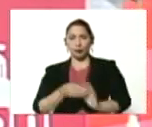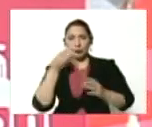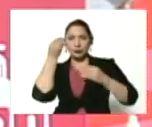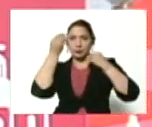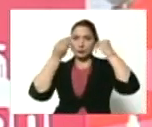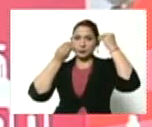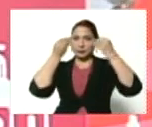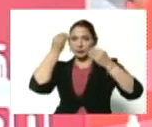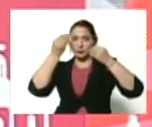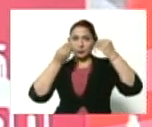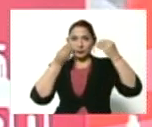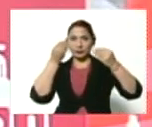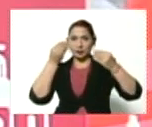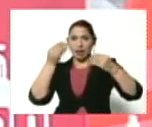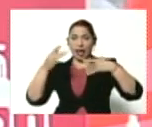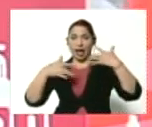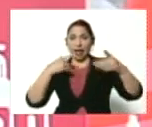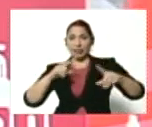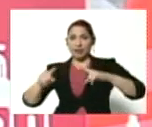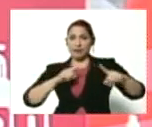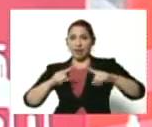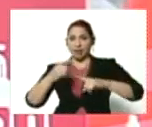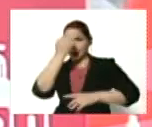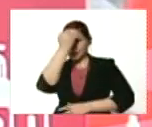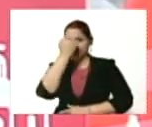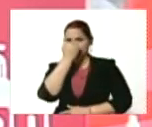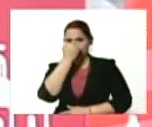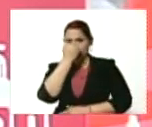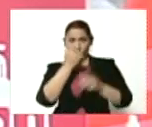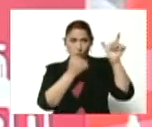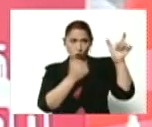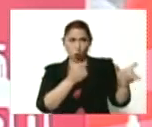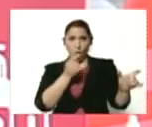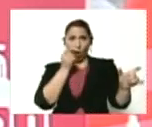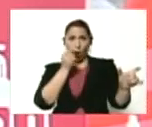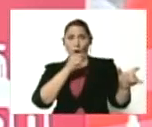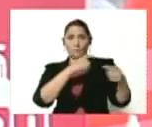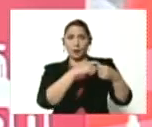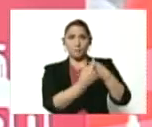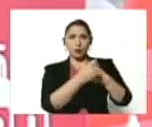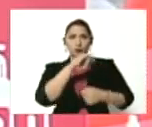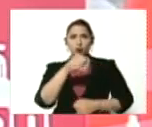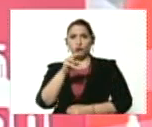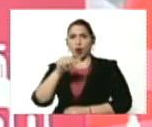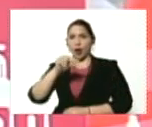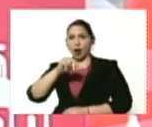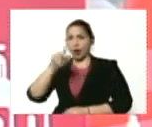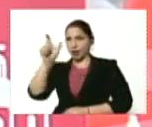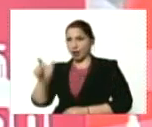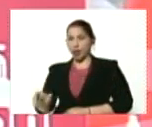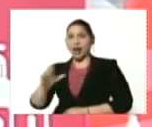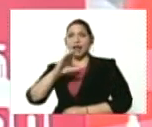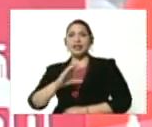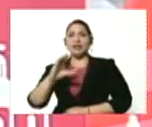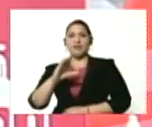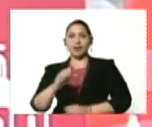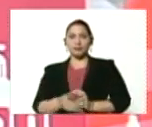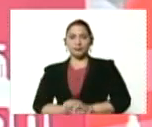planificación de actos criminales entre este desertor Gutiérrez Aranguren y Cliver Alcalá Cordones. Adelante, video